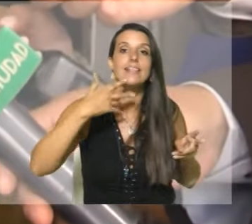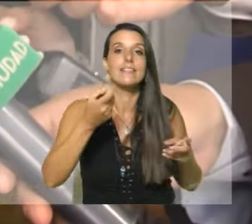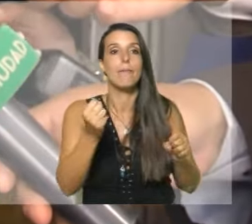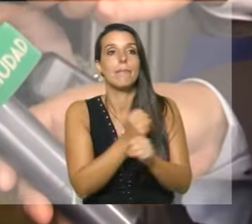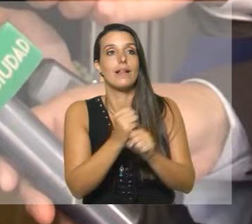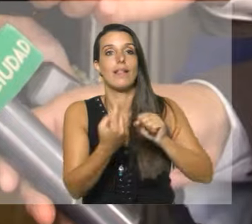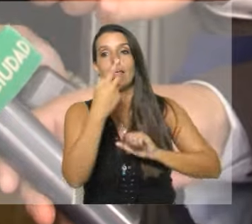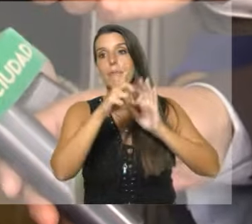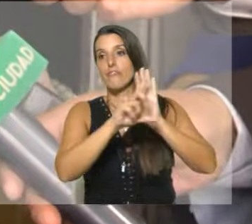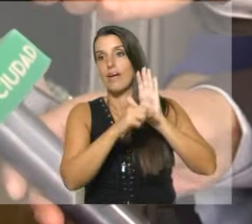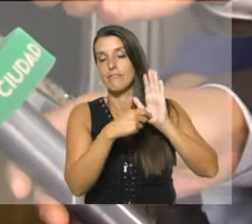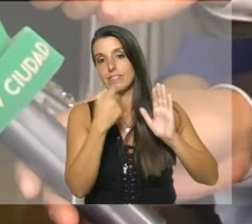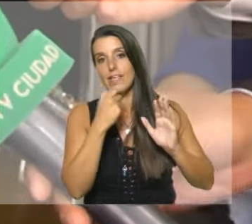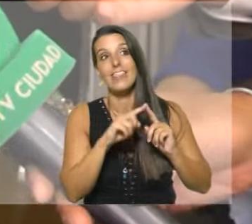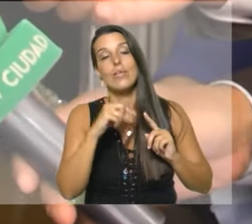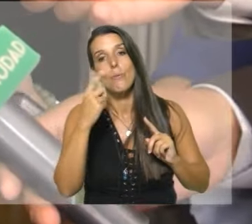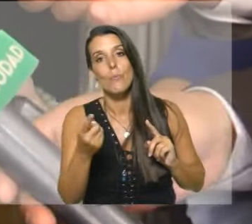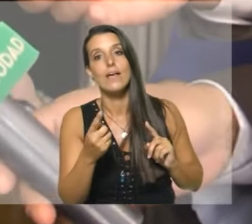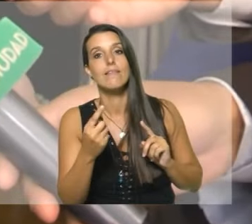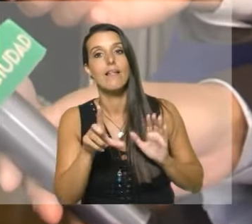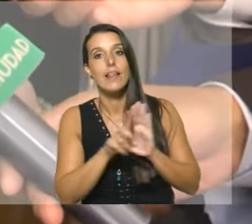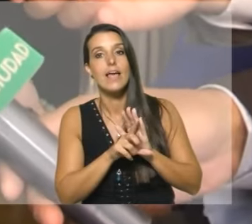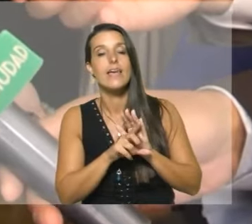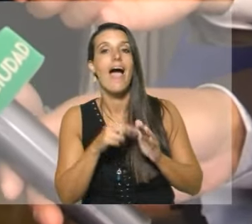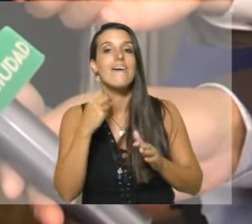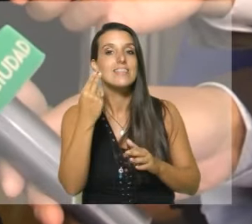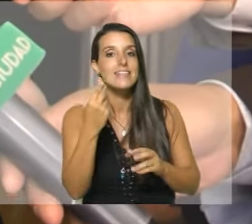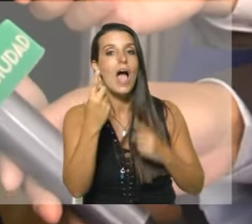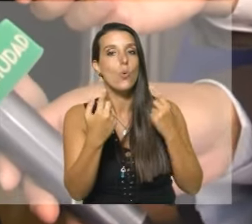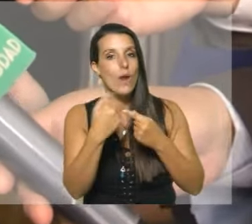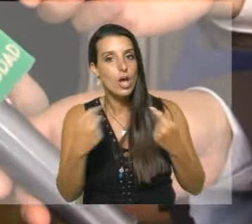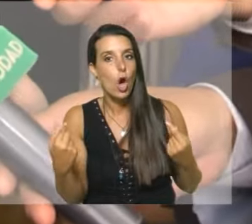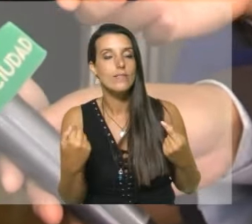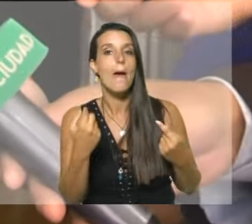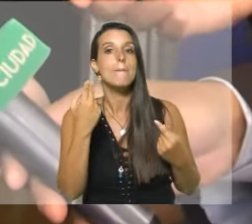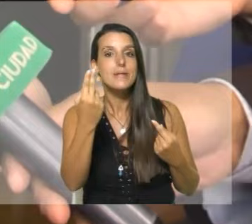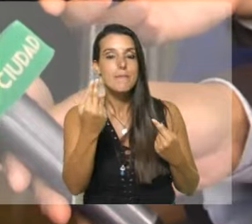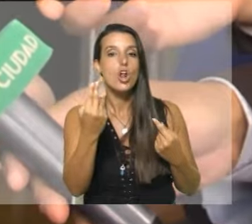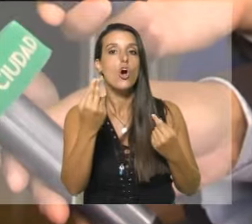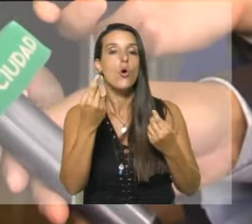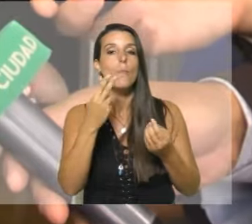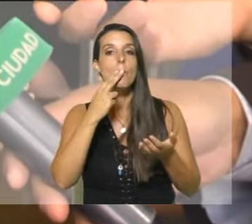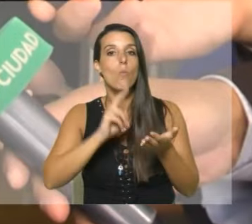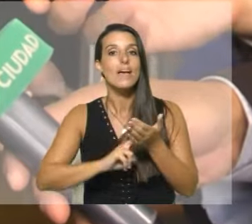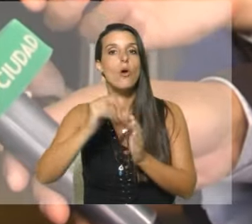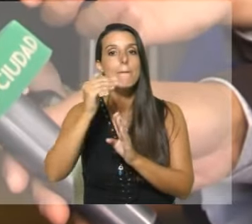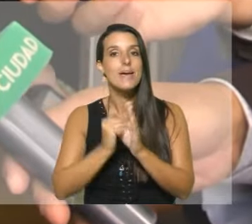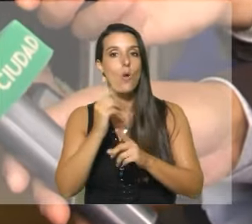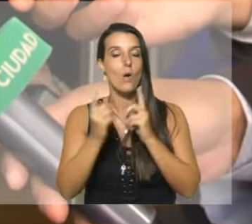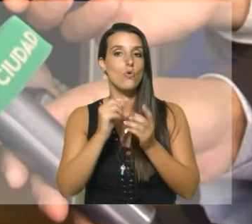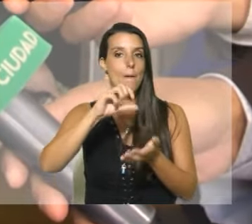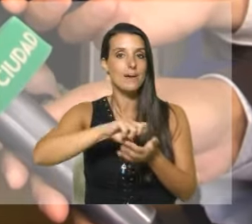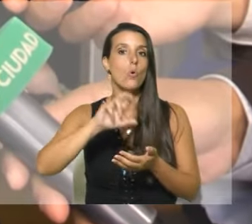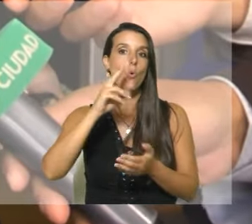ley primero, después la ley habilita distintas cosas. Lo primero es una rebaja unilateral de aranceles para algunos países, entre